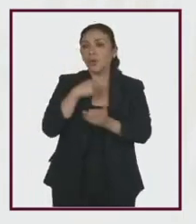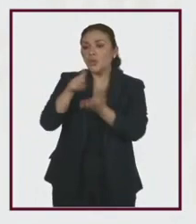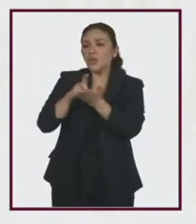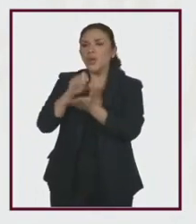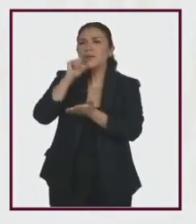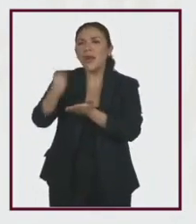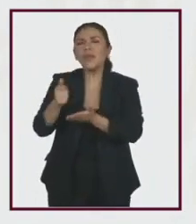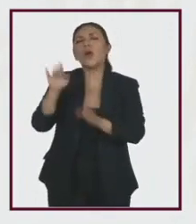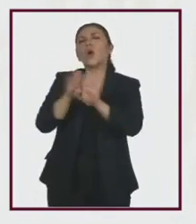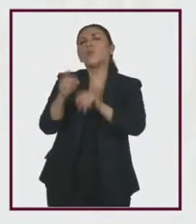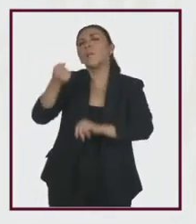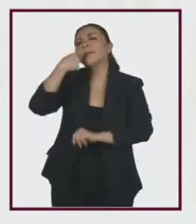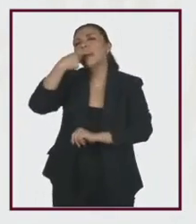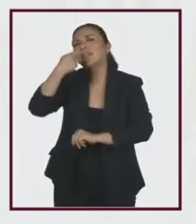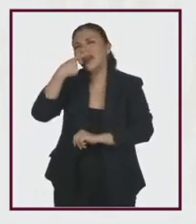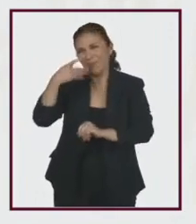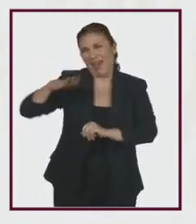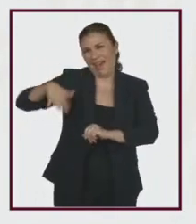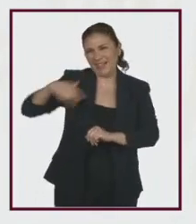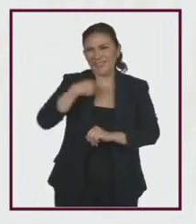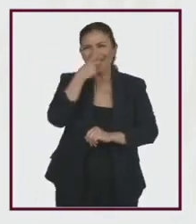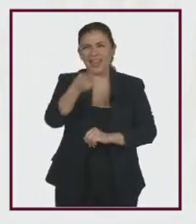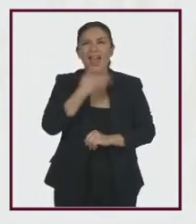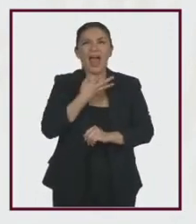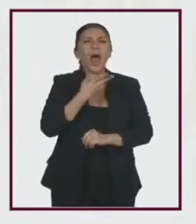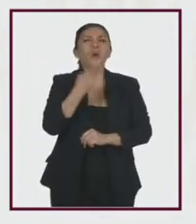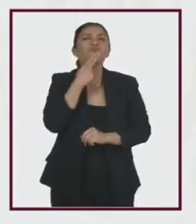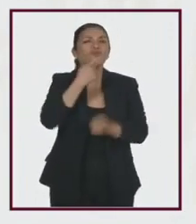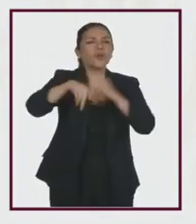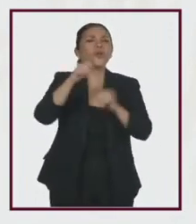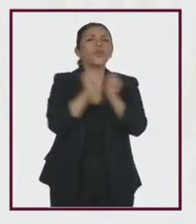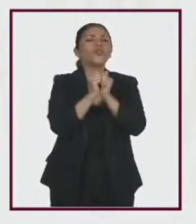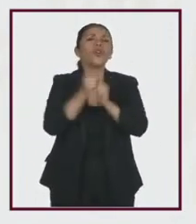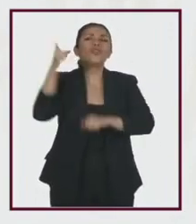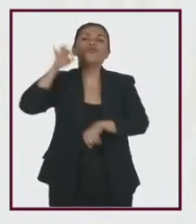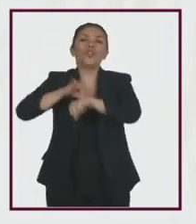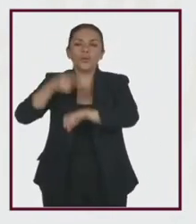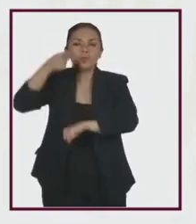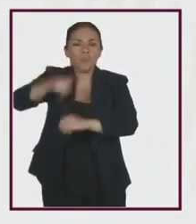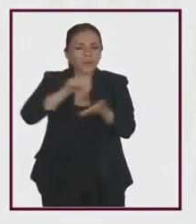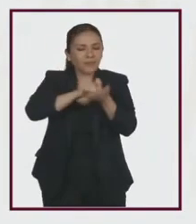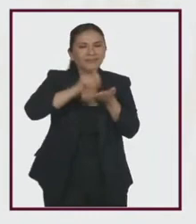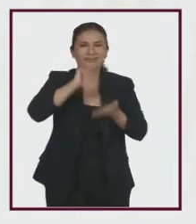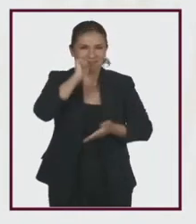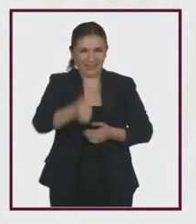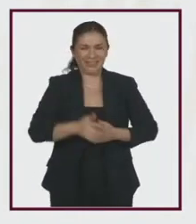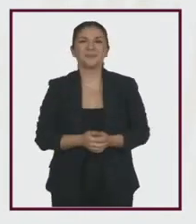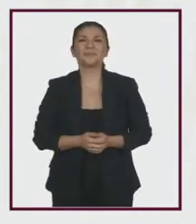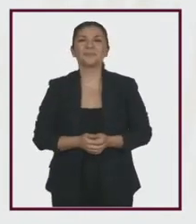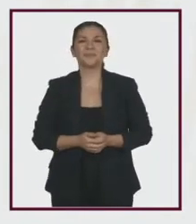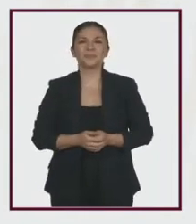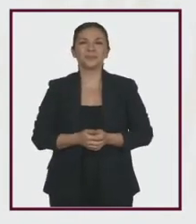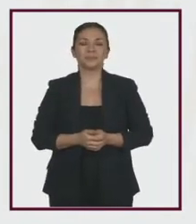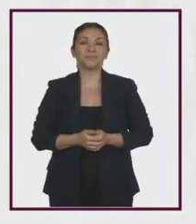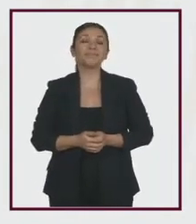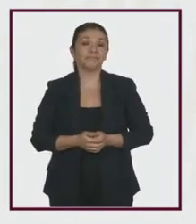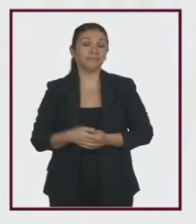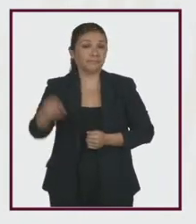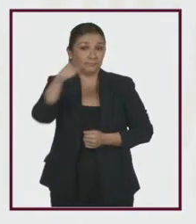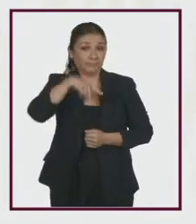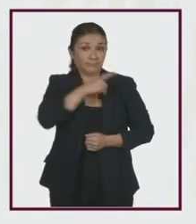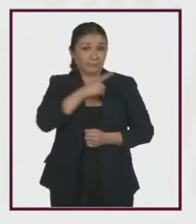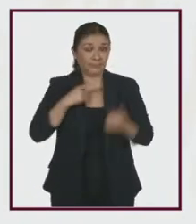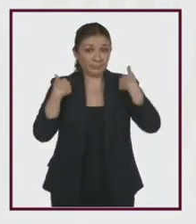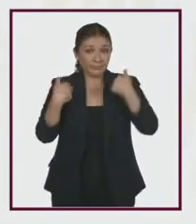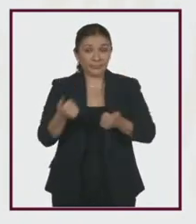de los medicamentos que les mencionaba que consumimos sin prescripción. La siguiente, por favor. Tenemos que tener bien en cuenta